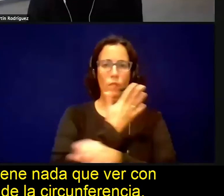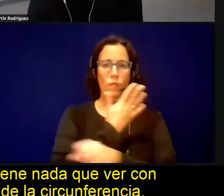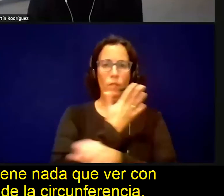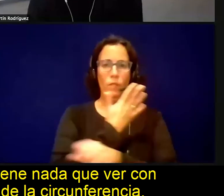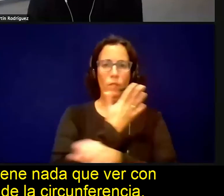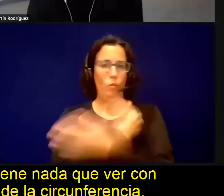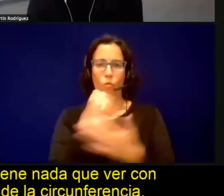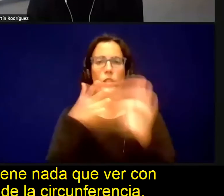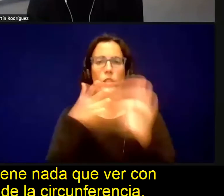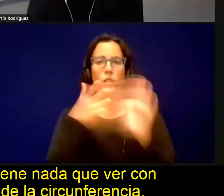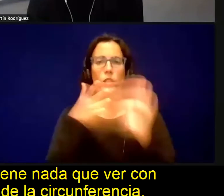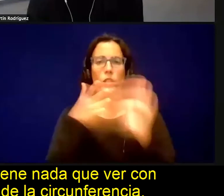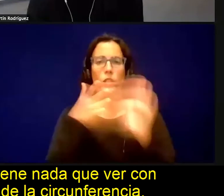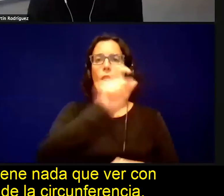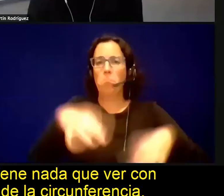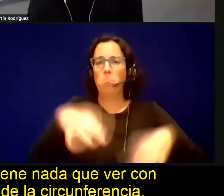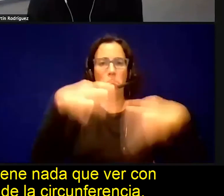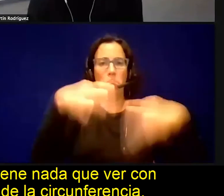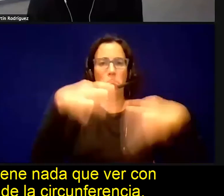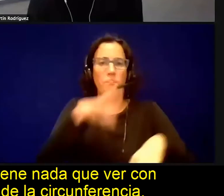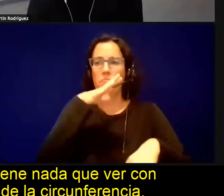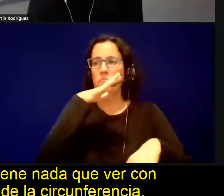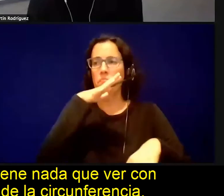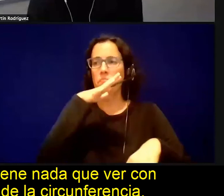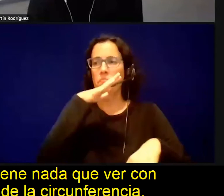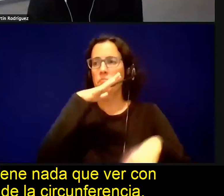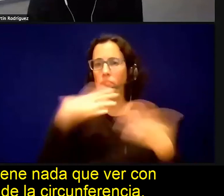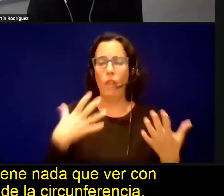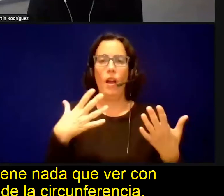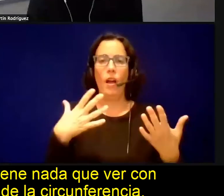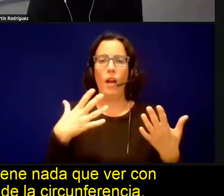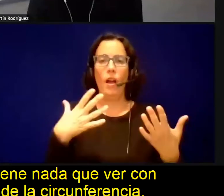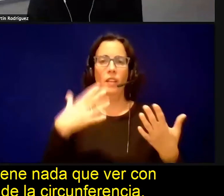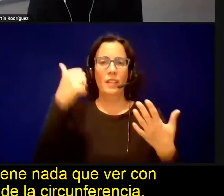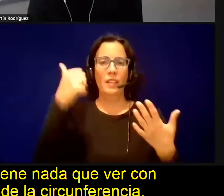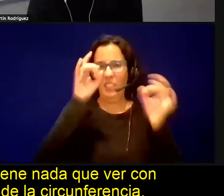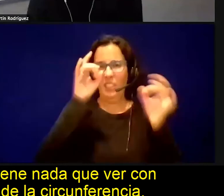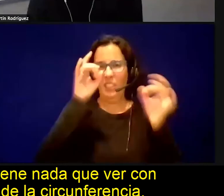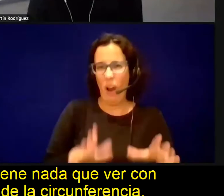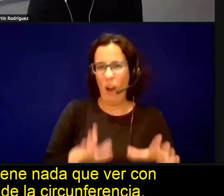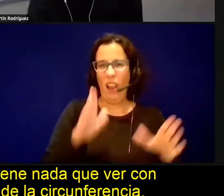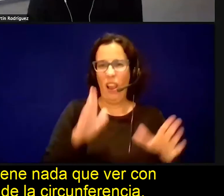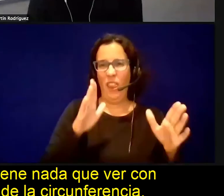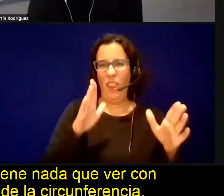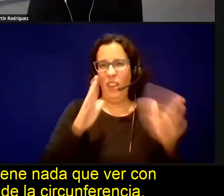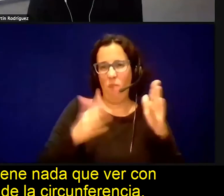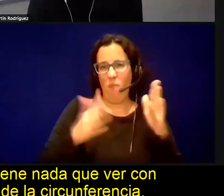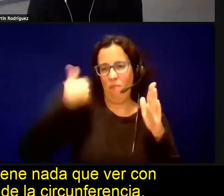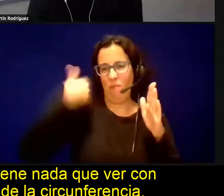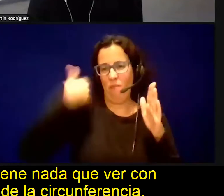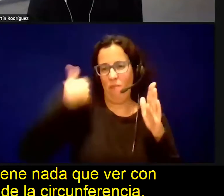mismo no tiene nada que ver con ese hombre de Vitruvio que estaba metido dentro de la circunferencia, ¿no? Que en su momento